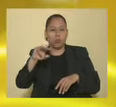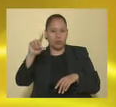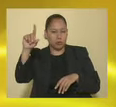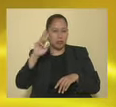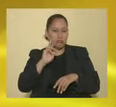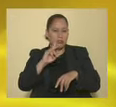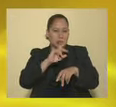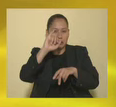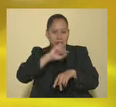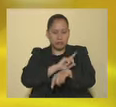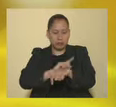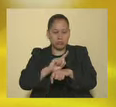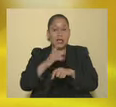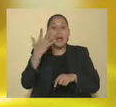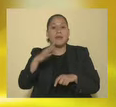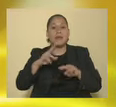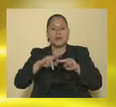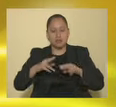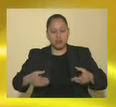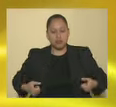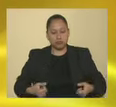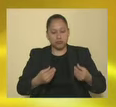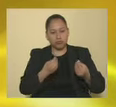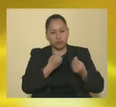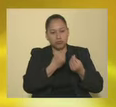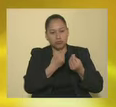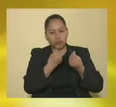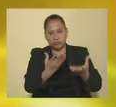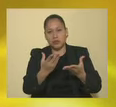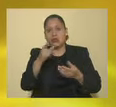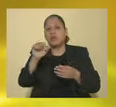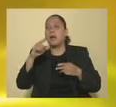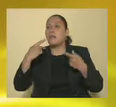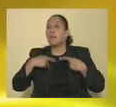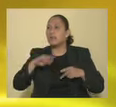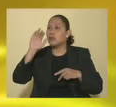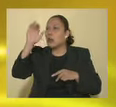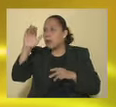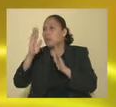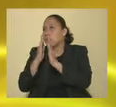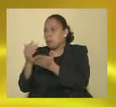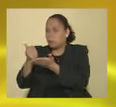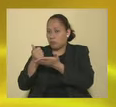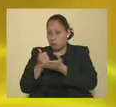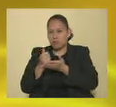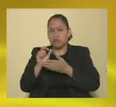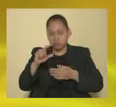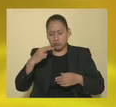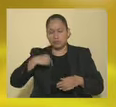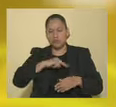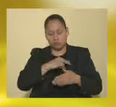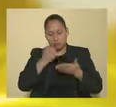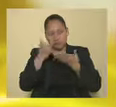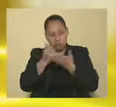entregamos 10 sillas de ruedas a personas que se acercaron a ellos, y nosotros